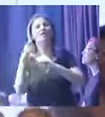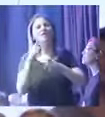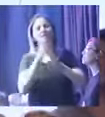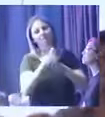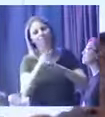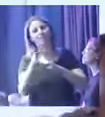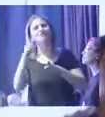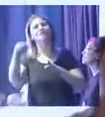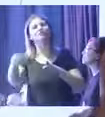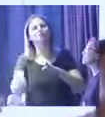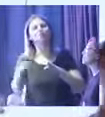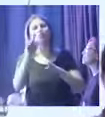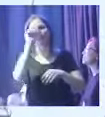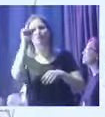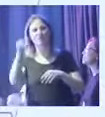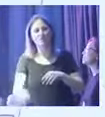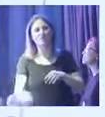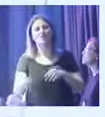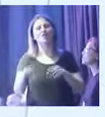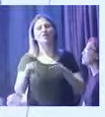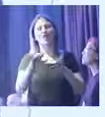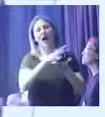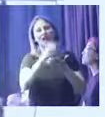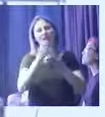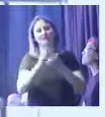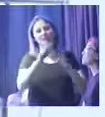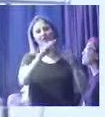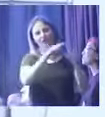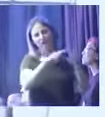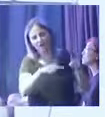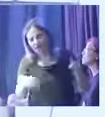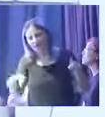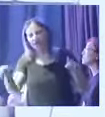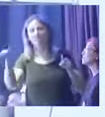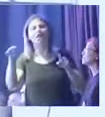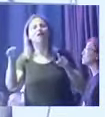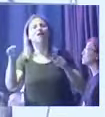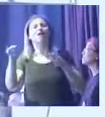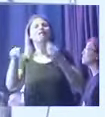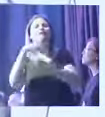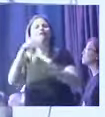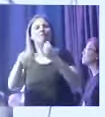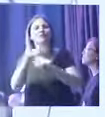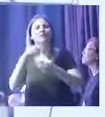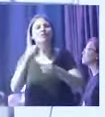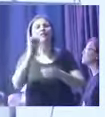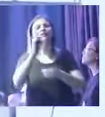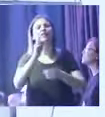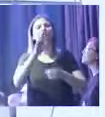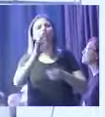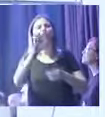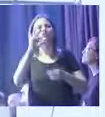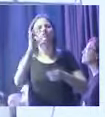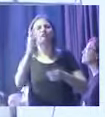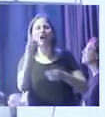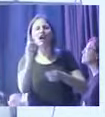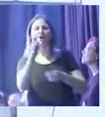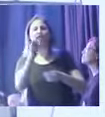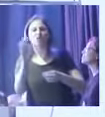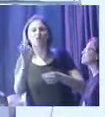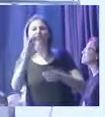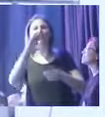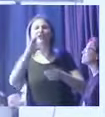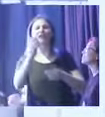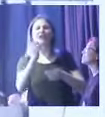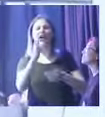sur de Montevideo, hasta la familia de Gustavo Icazurriaga, que es el que vive en una